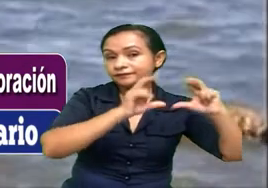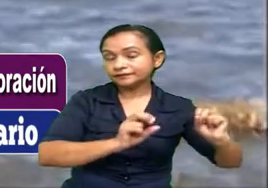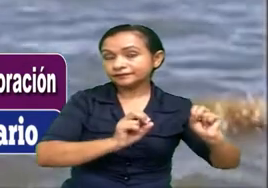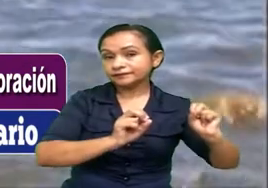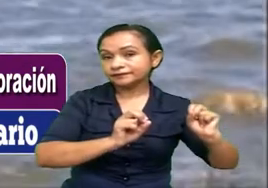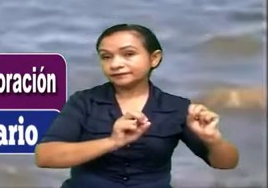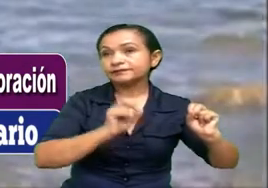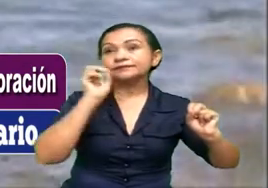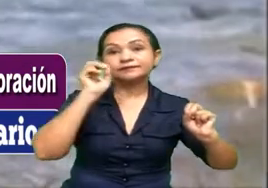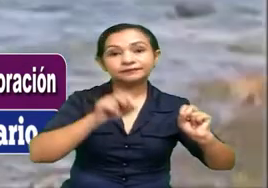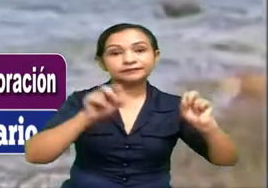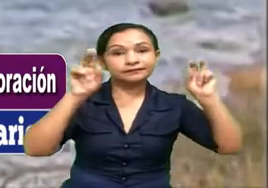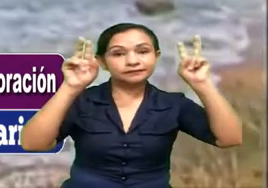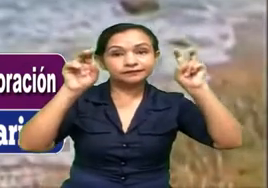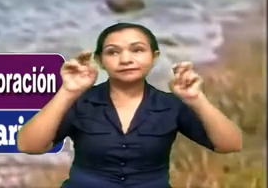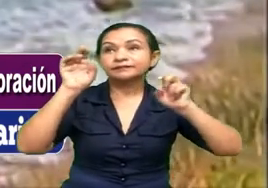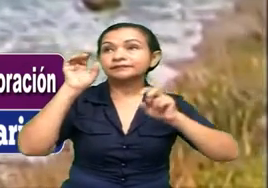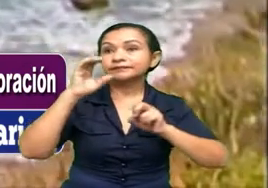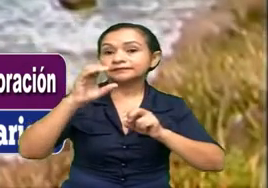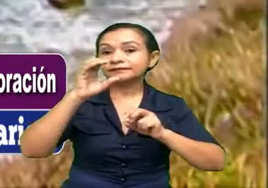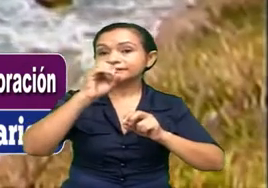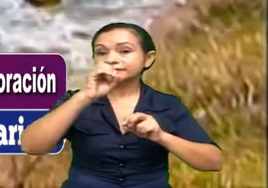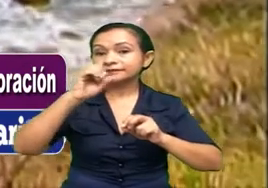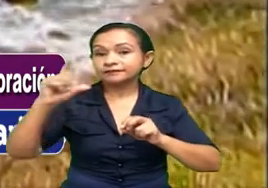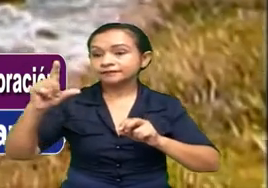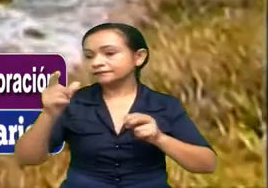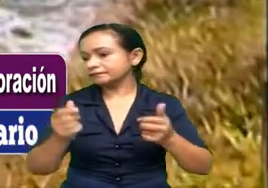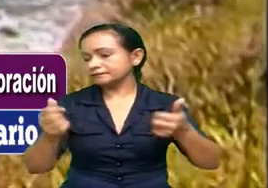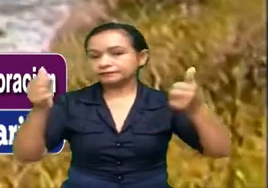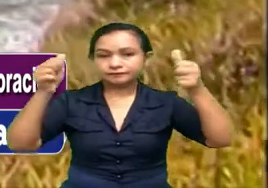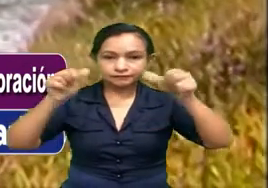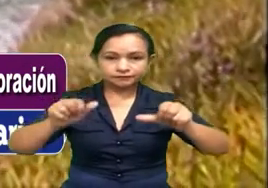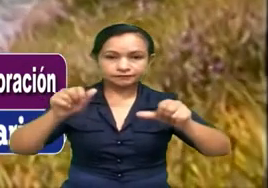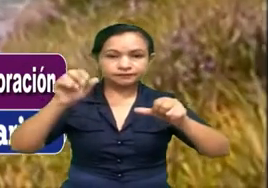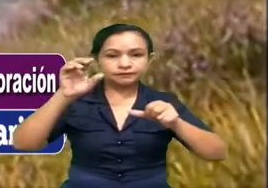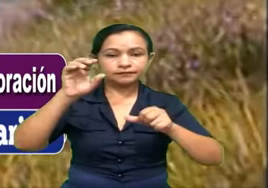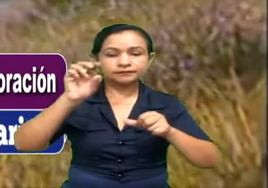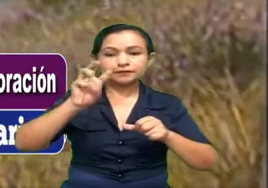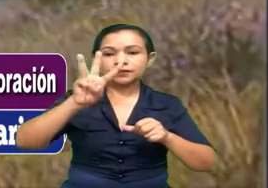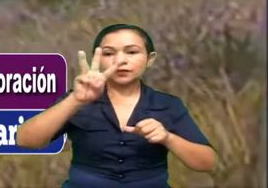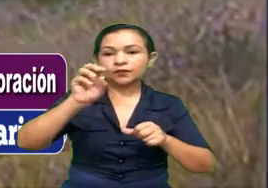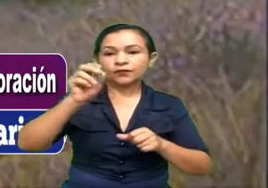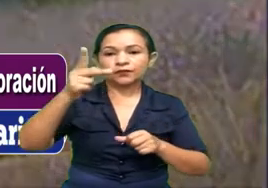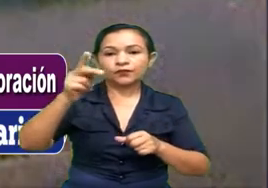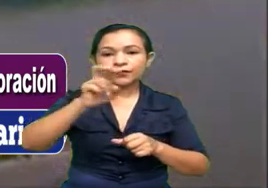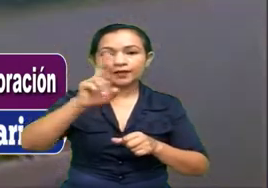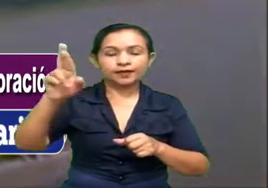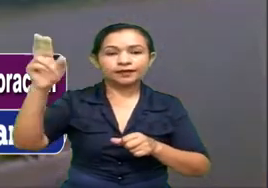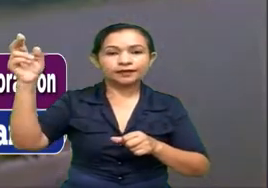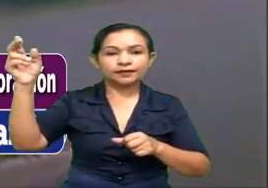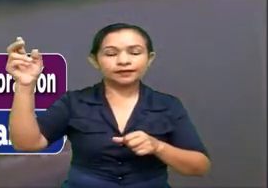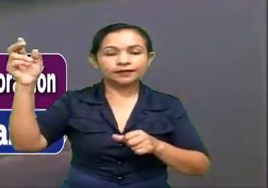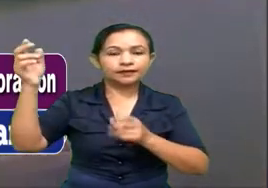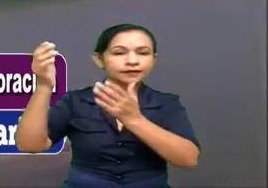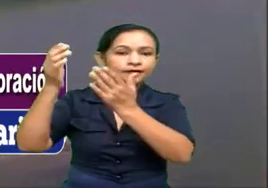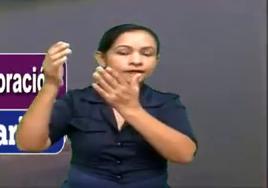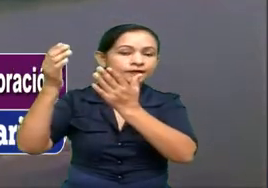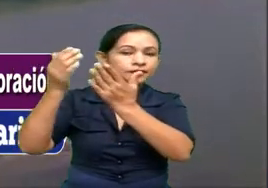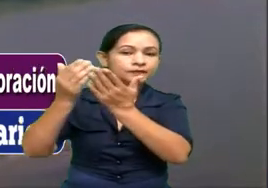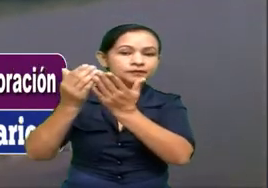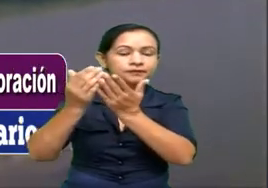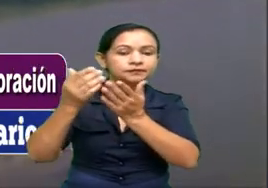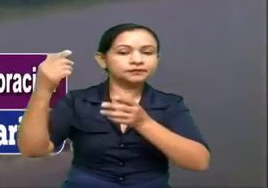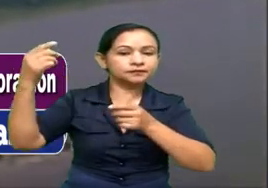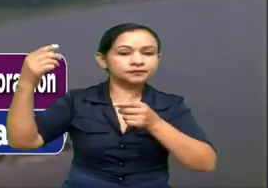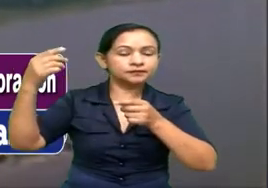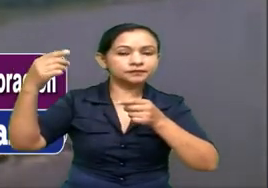de ese contexto, Byron Cole contrata a William Walker, que viene a Nicaragua del lado